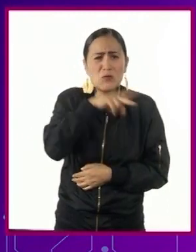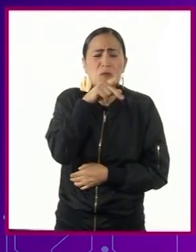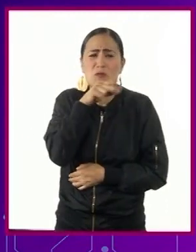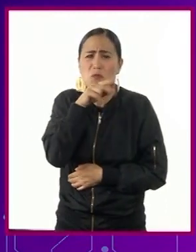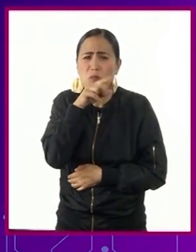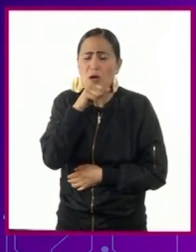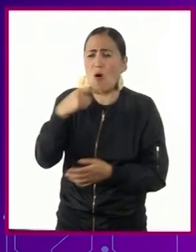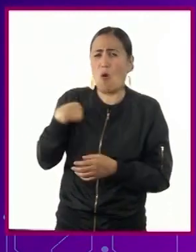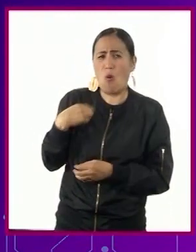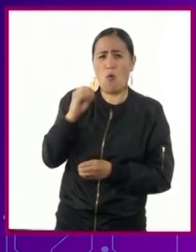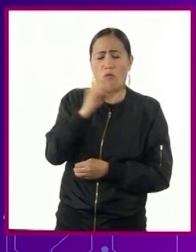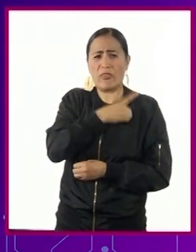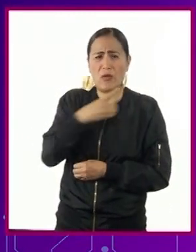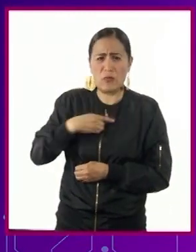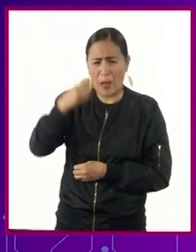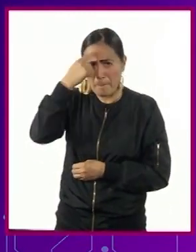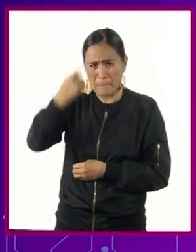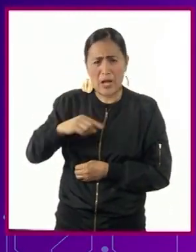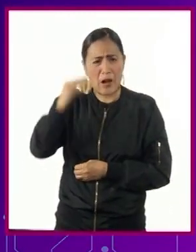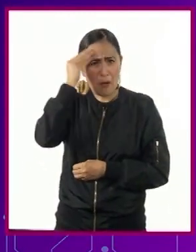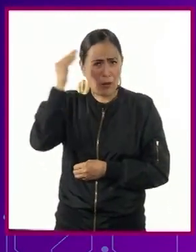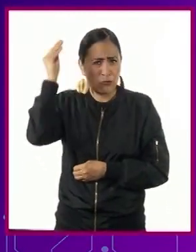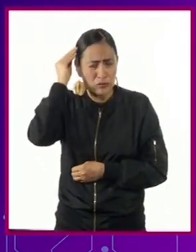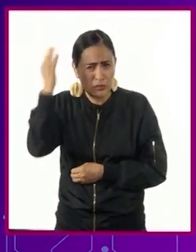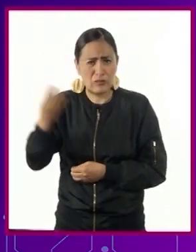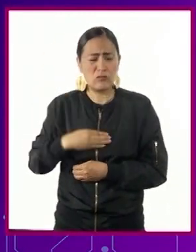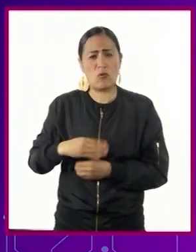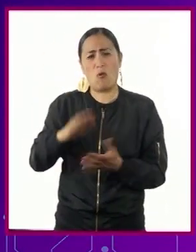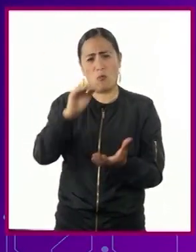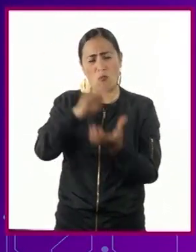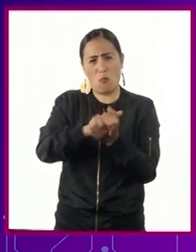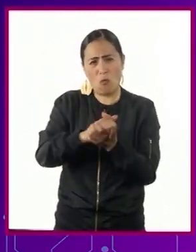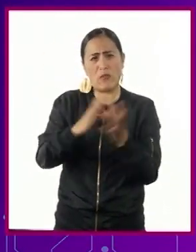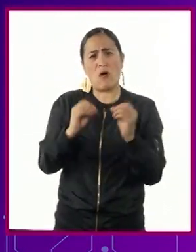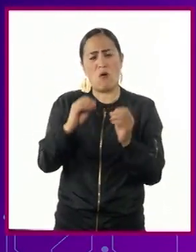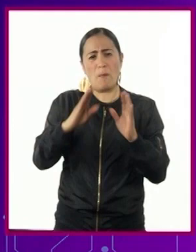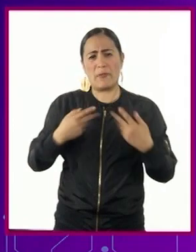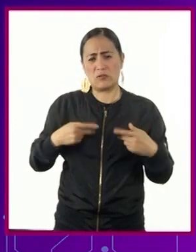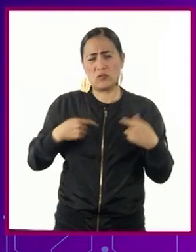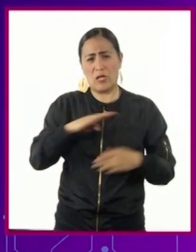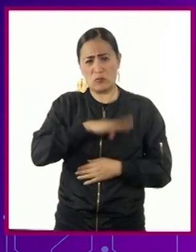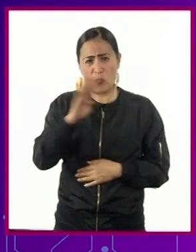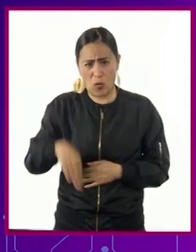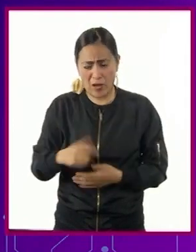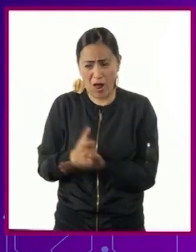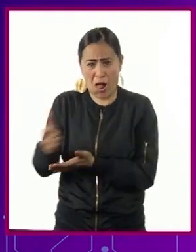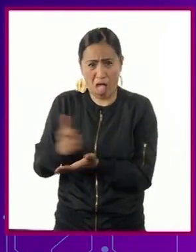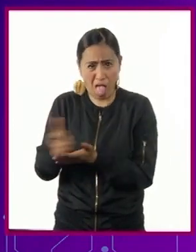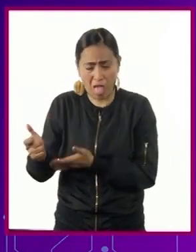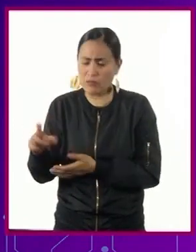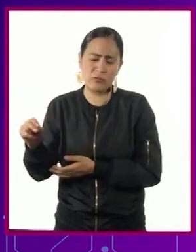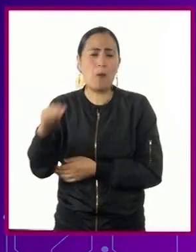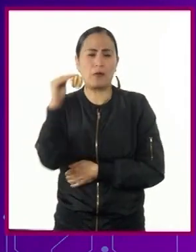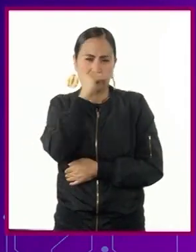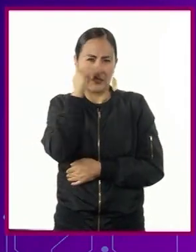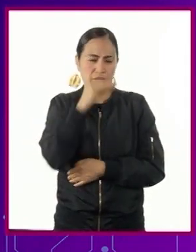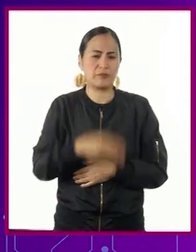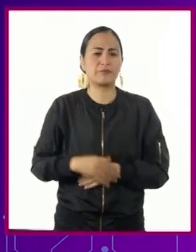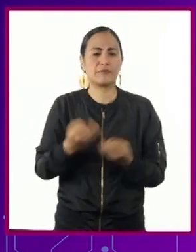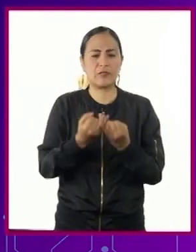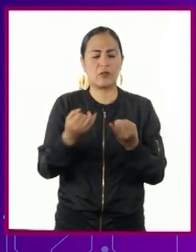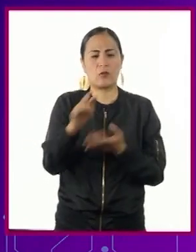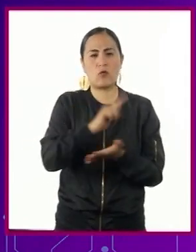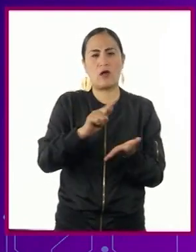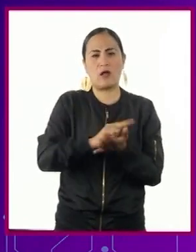endeudamiento al pagar por la celebración de bautizos, bodas y funerales. Las primeras leyes de reforma se promulgaron durante los gobiernos de Juan